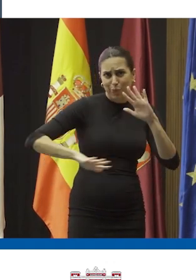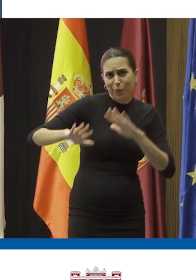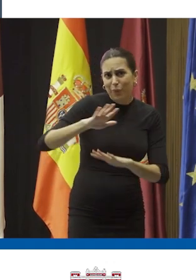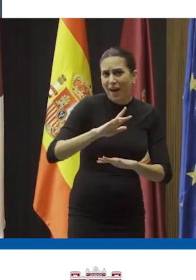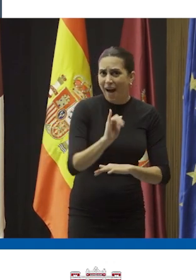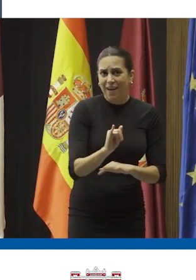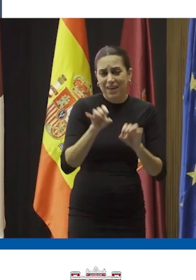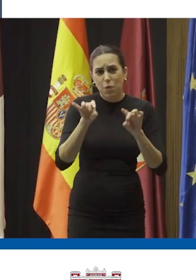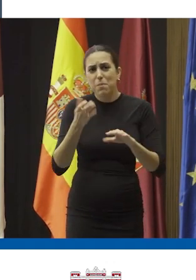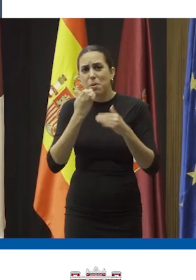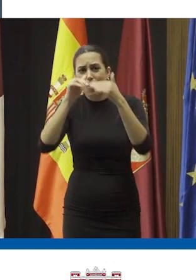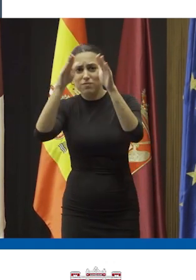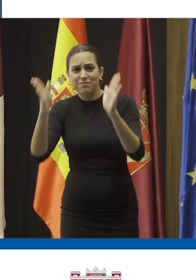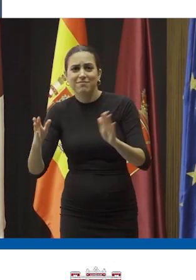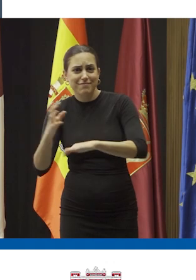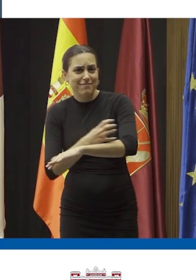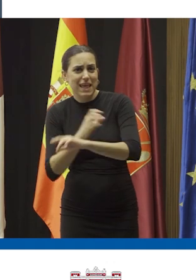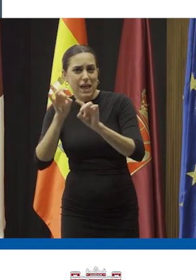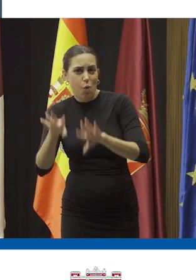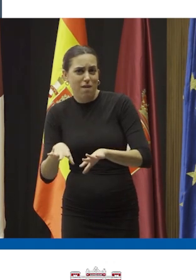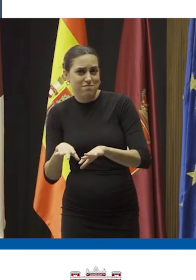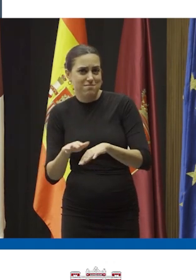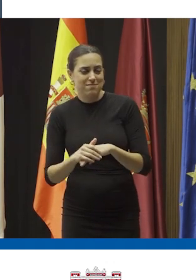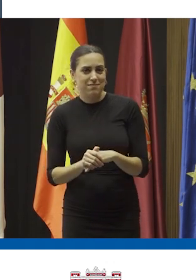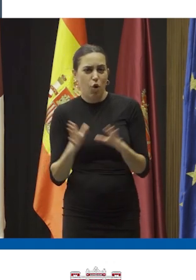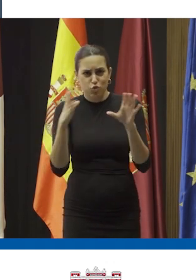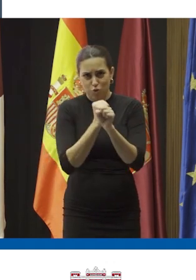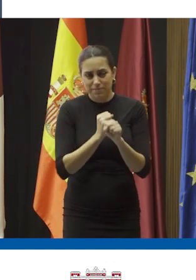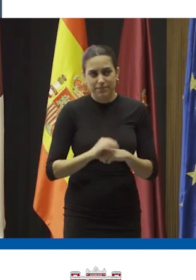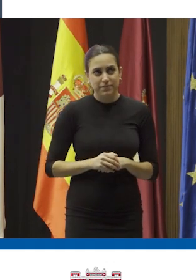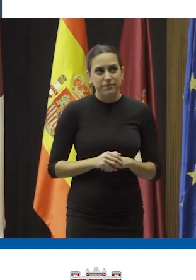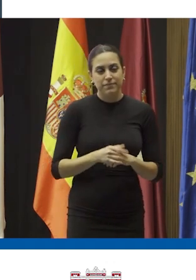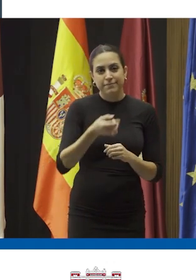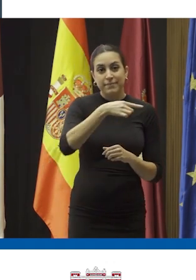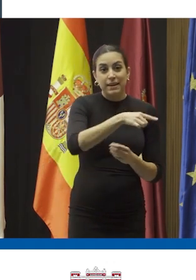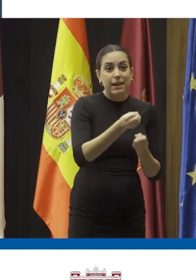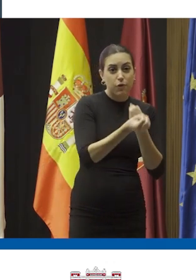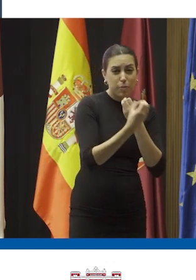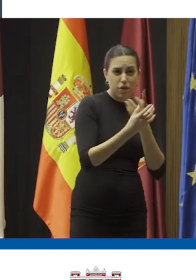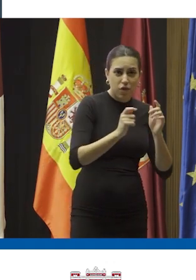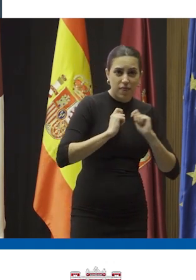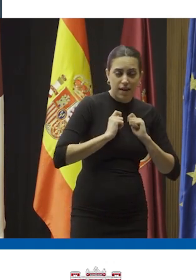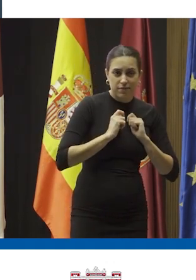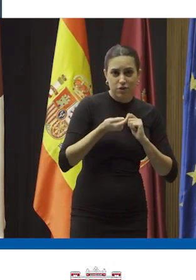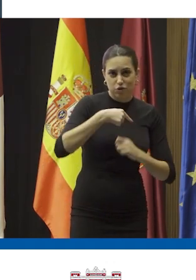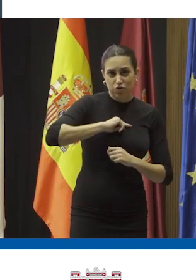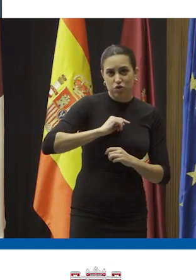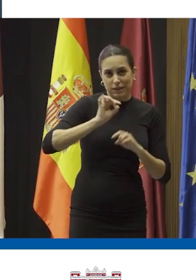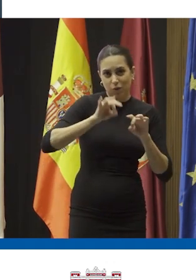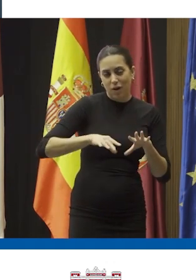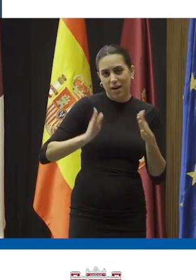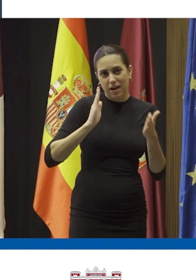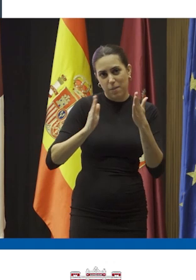ferrocarril cómo viene la locomotora. Nos va informando. Bueno, pues no se nos ocurre a nosotros, es tan antiguo como la época antigua.